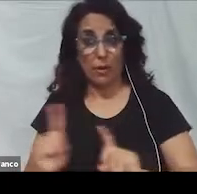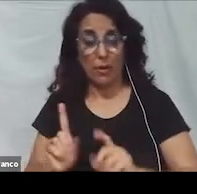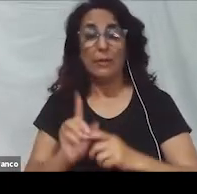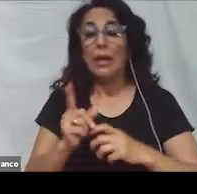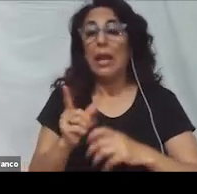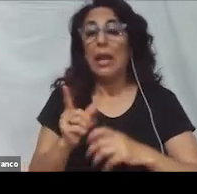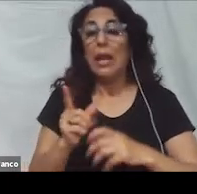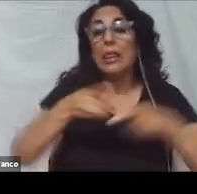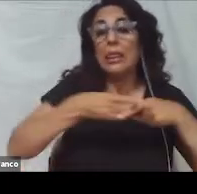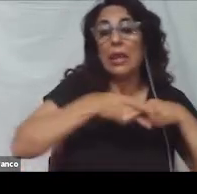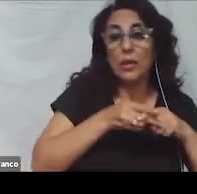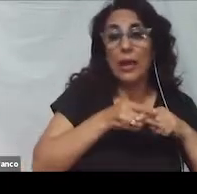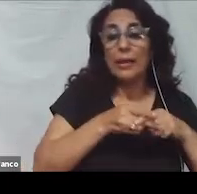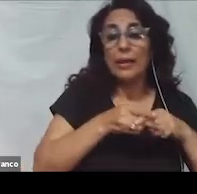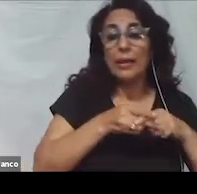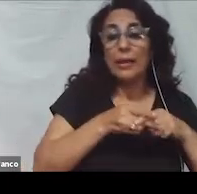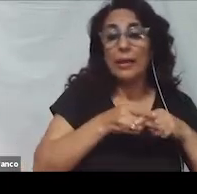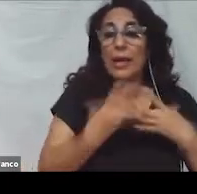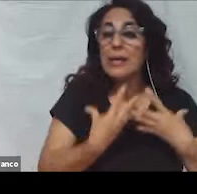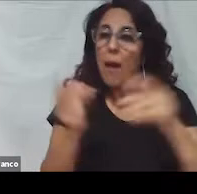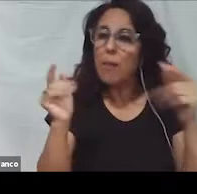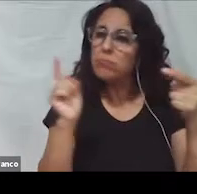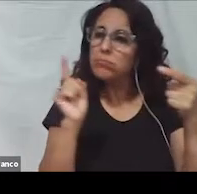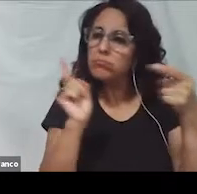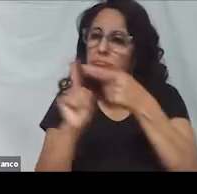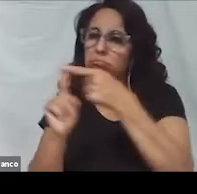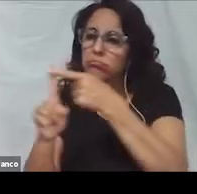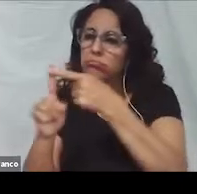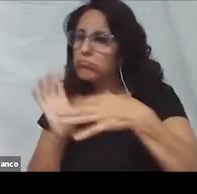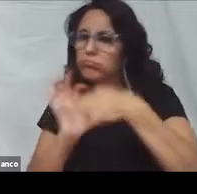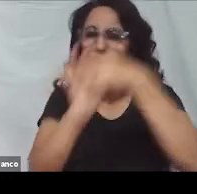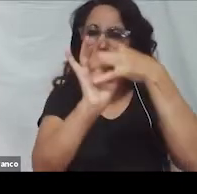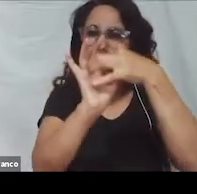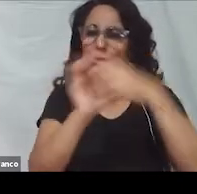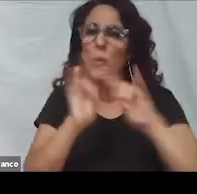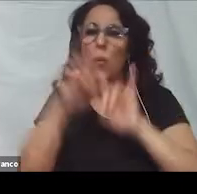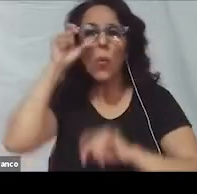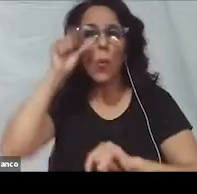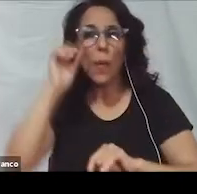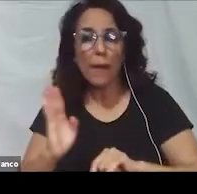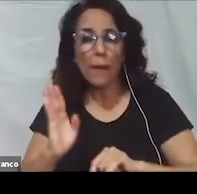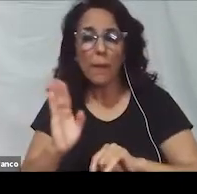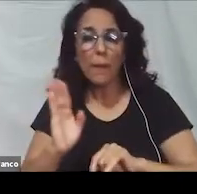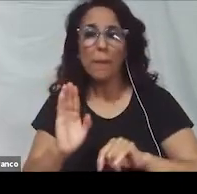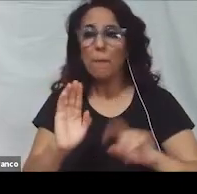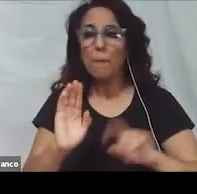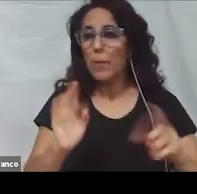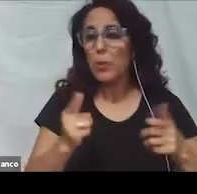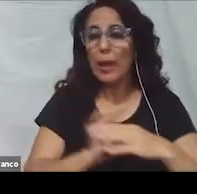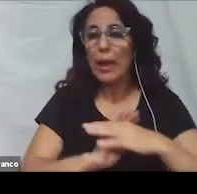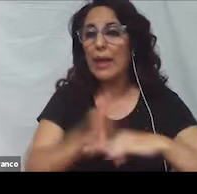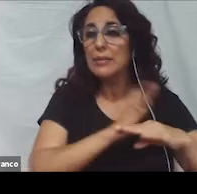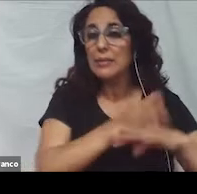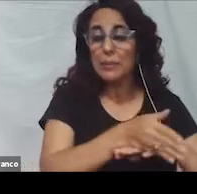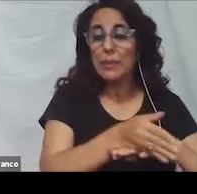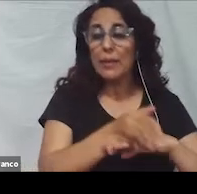tecnología asistiva interactúa con nuestro sitio web. Bien, pero no es lo que hace la